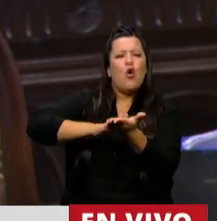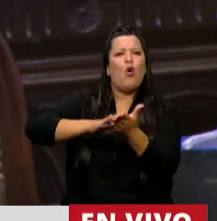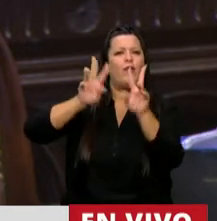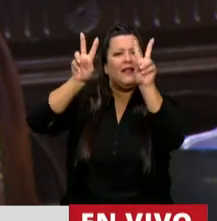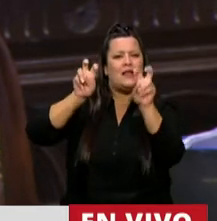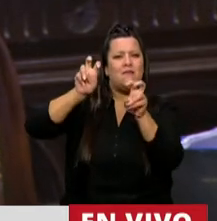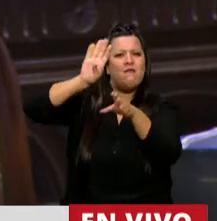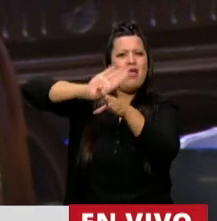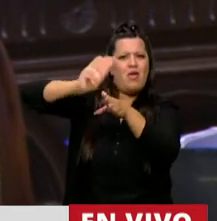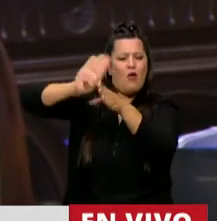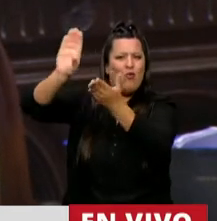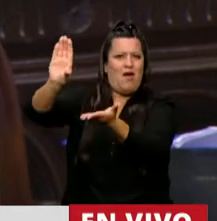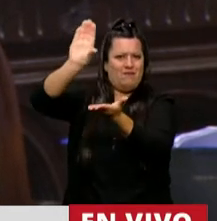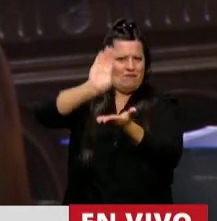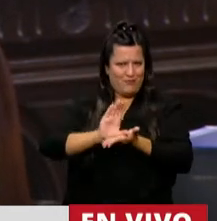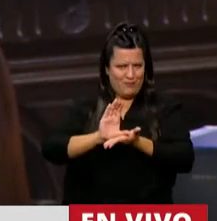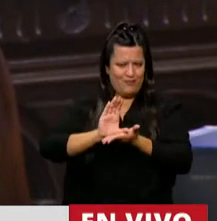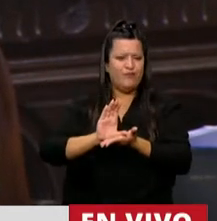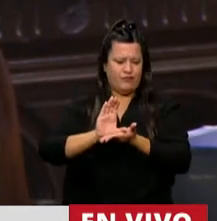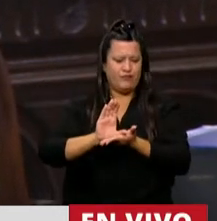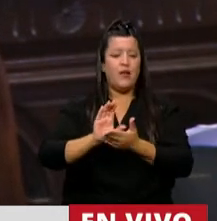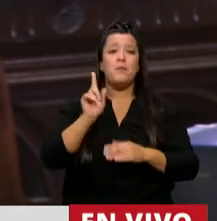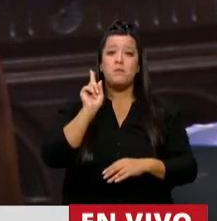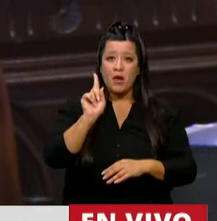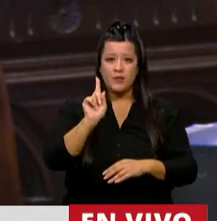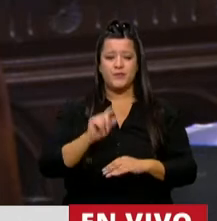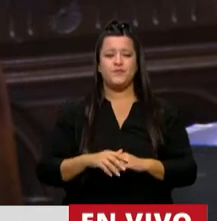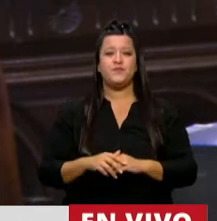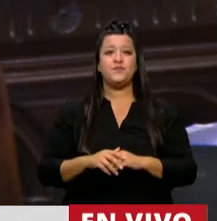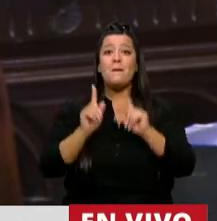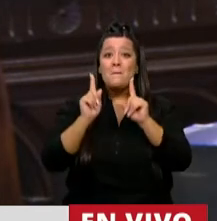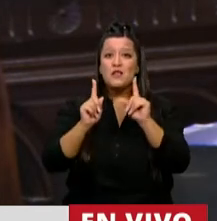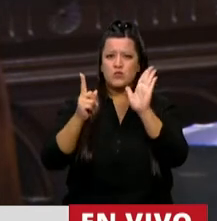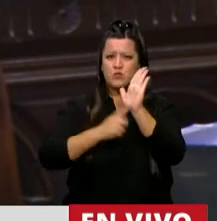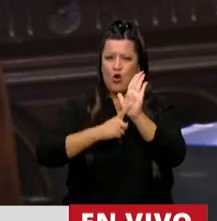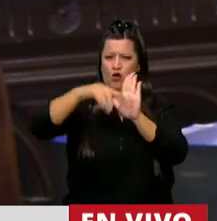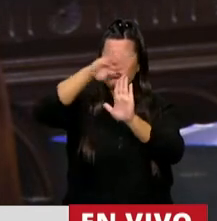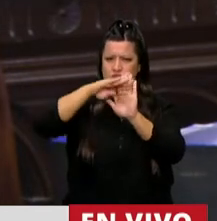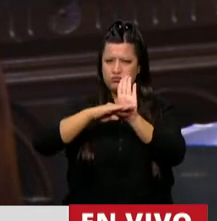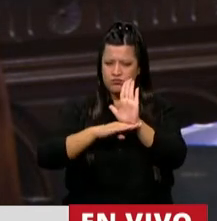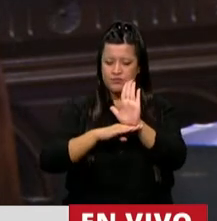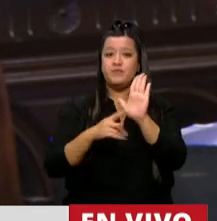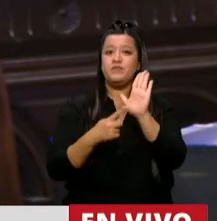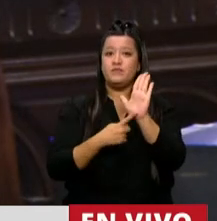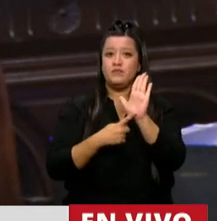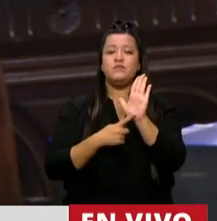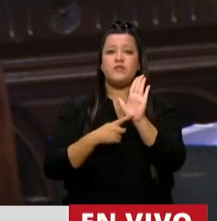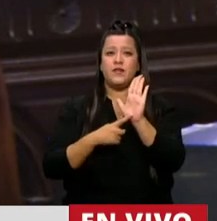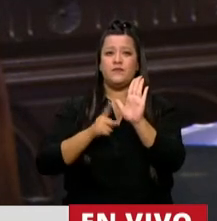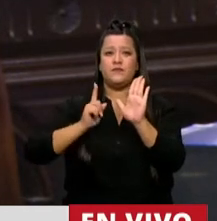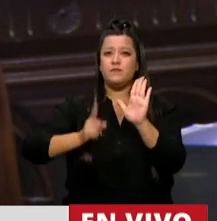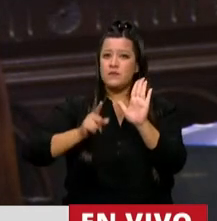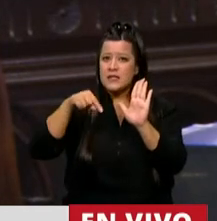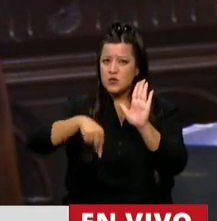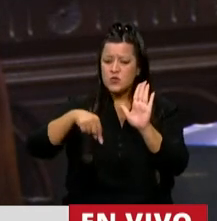de endeudamiento. Ahora bien, esas reglas institucionales, en esta y